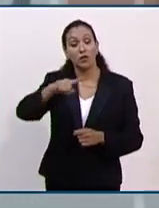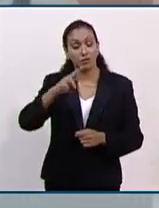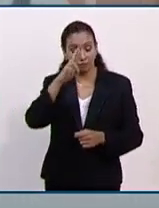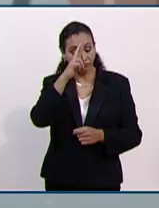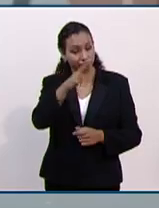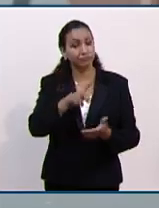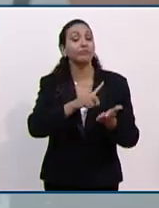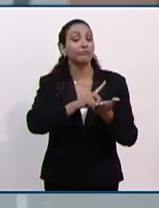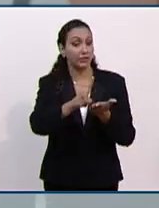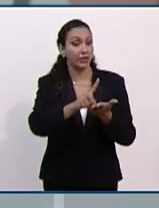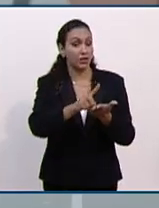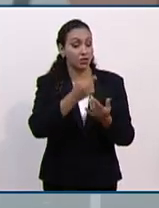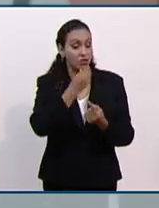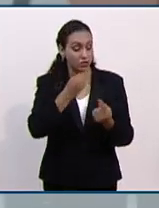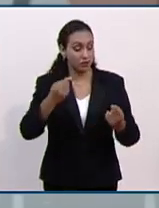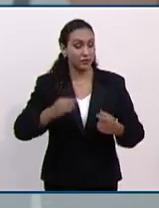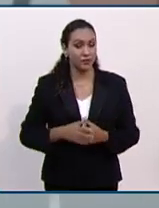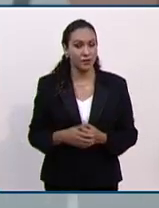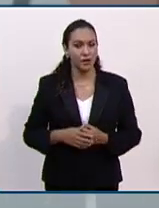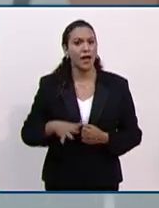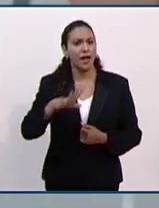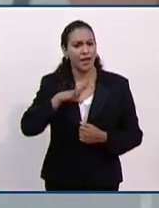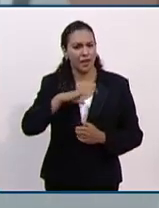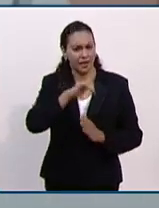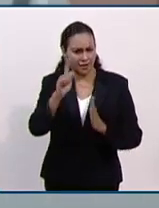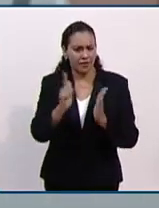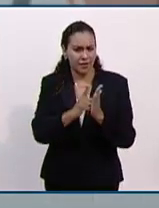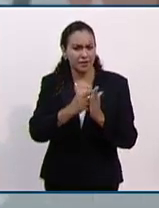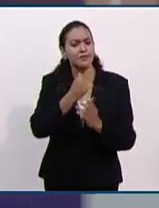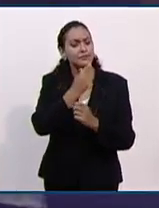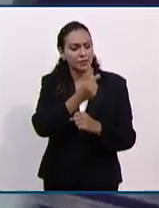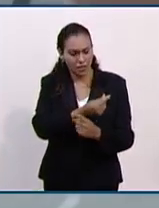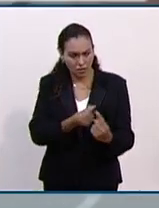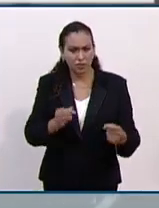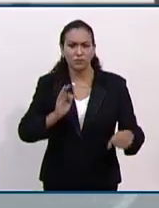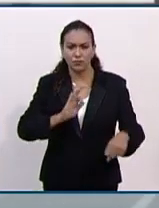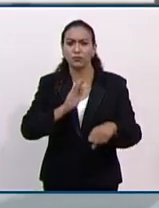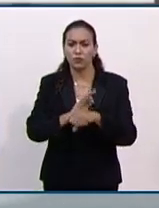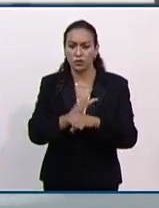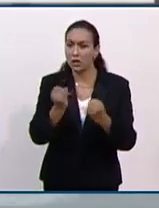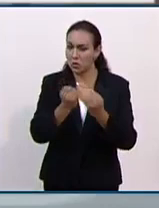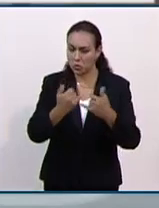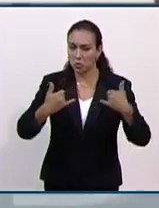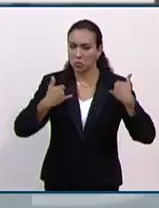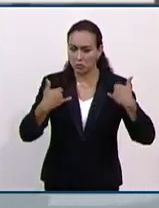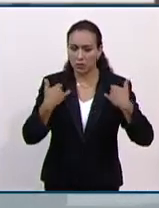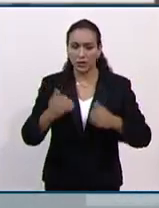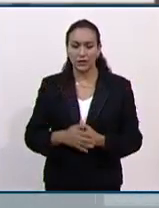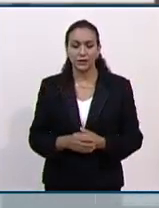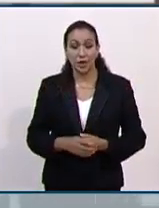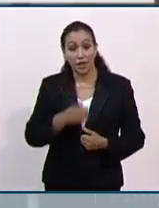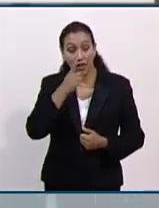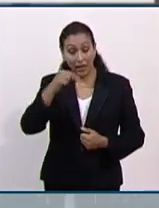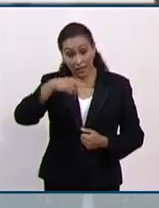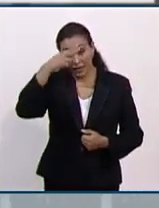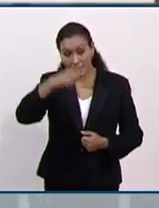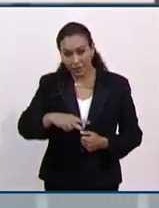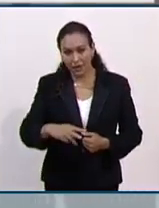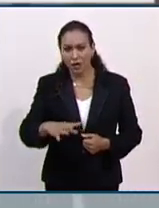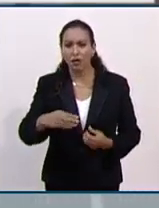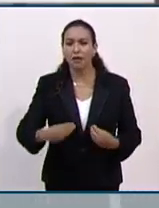derechos. Asimismo, recordó que existen leyes que protegen los derechos de niñas, niños y adolescentes. Reveló que en México